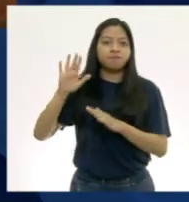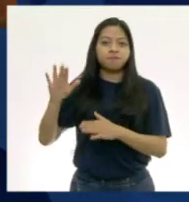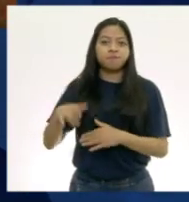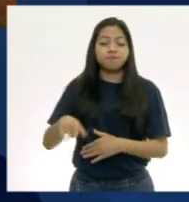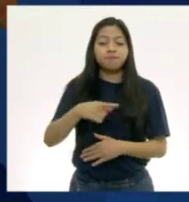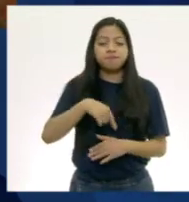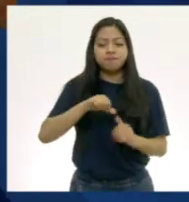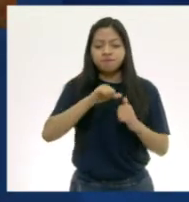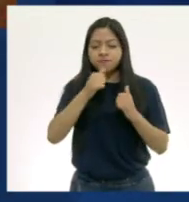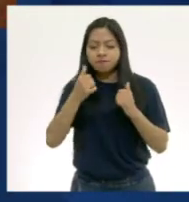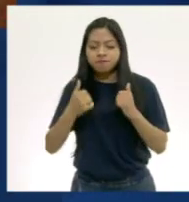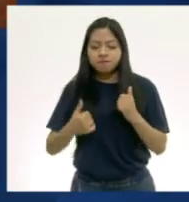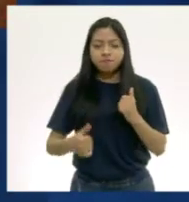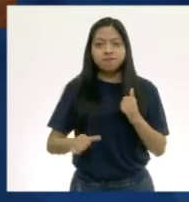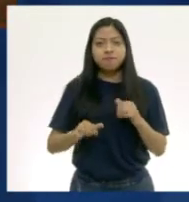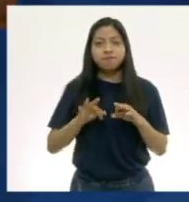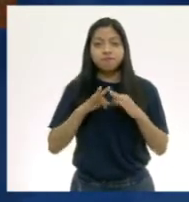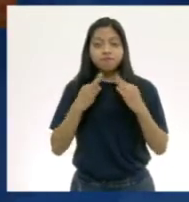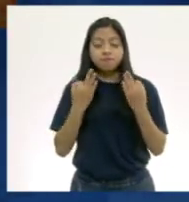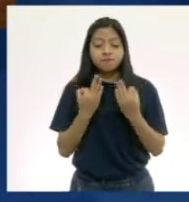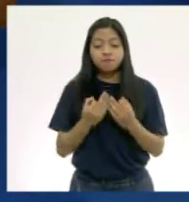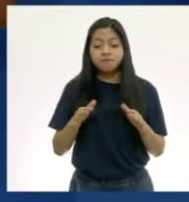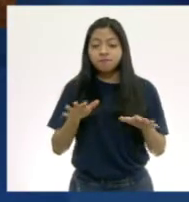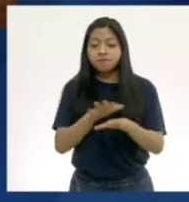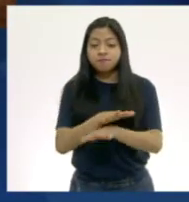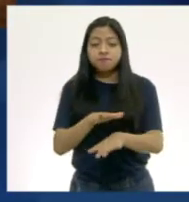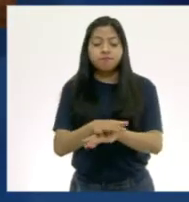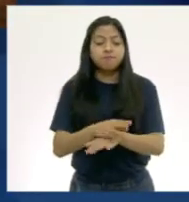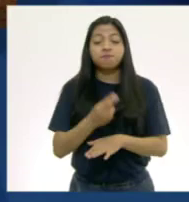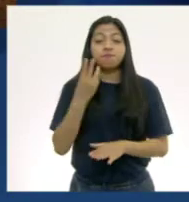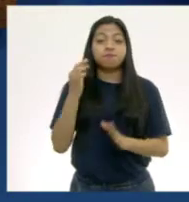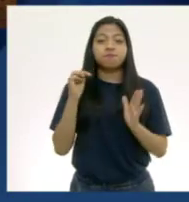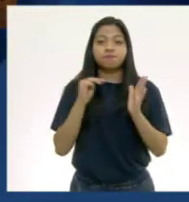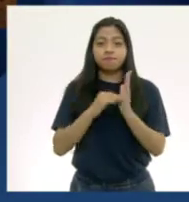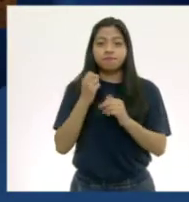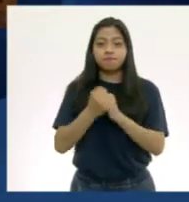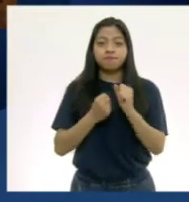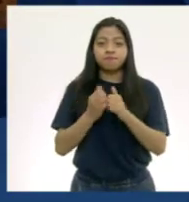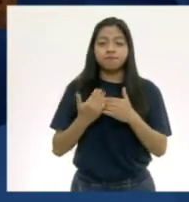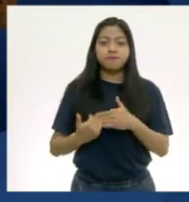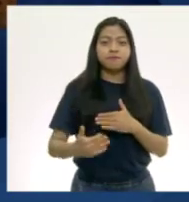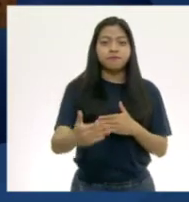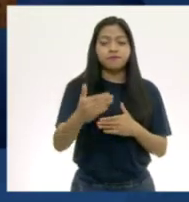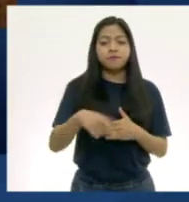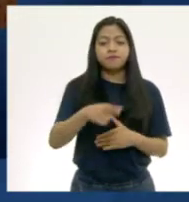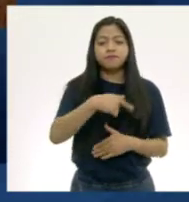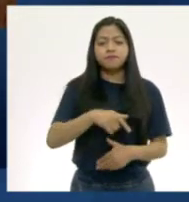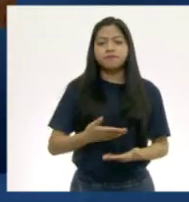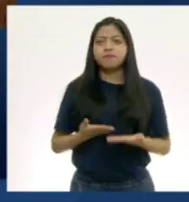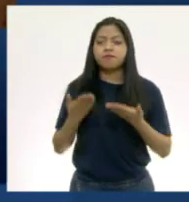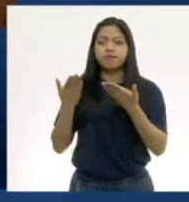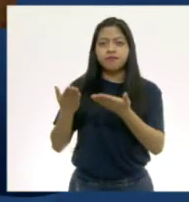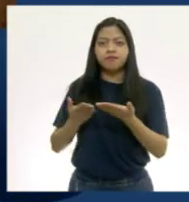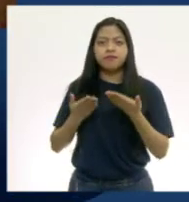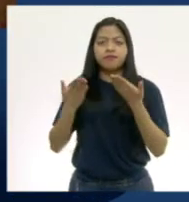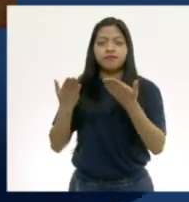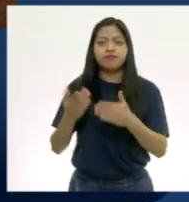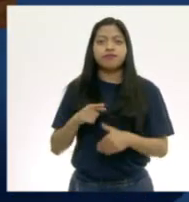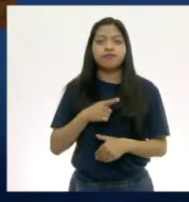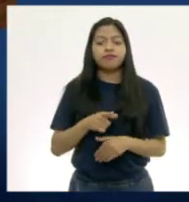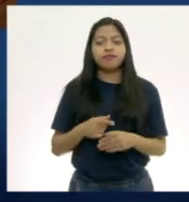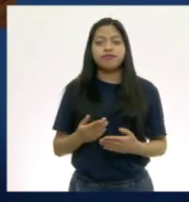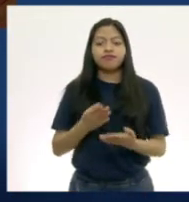cánones estéticos no se modificaron durante más de 3000 años. Sus cultos y rituales, como el proceso